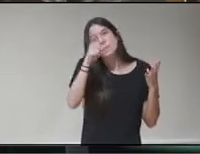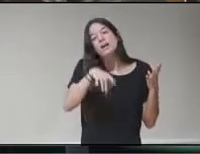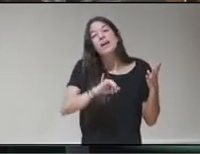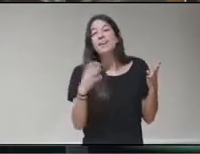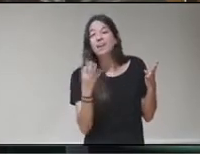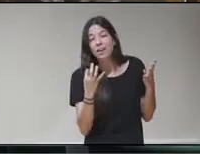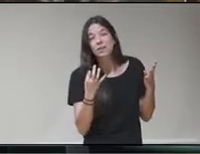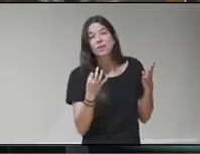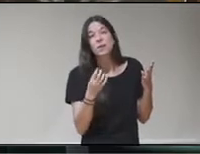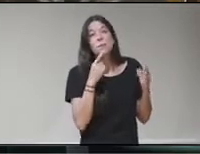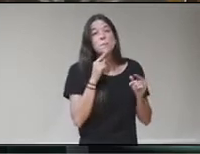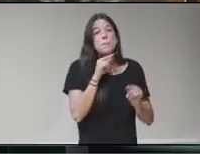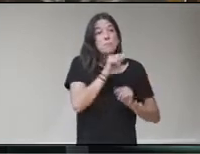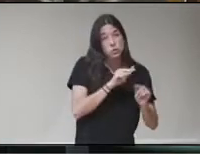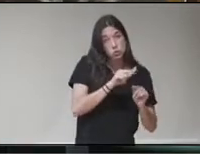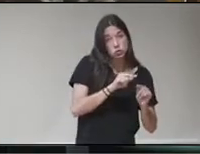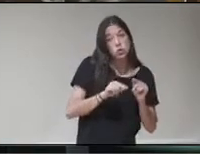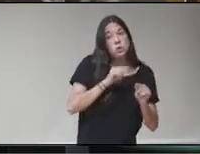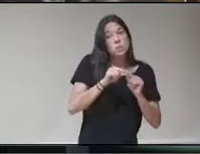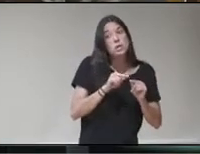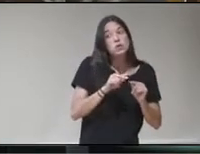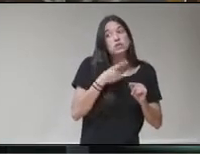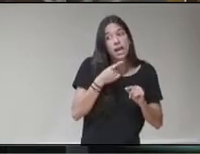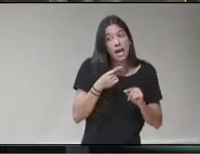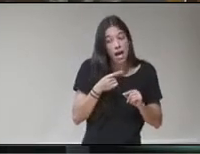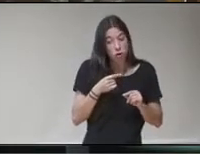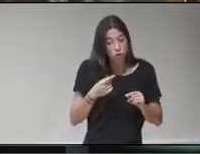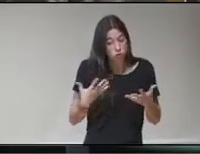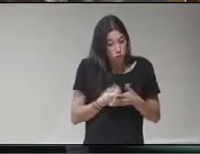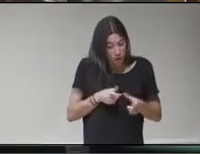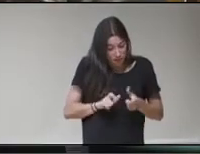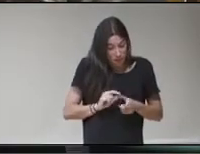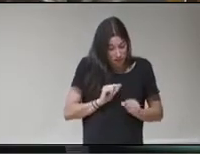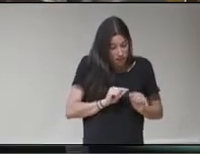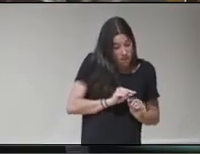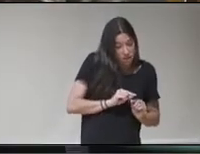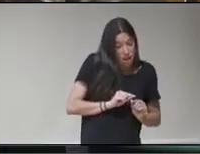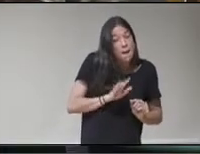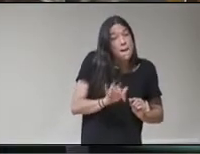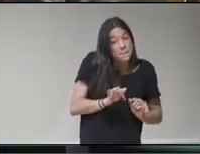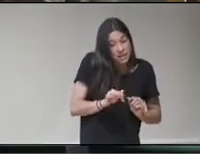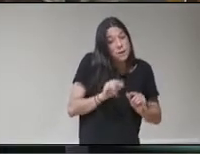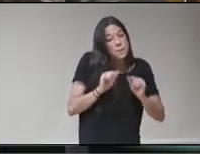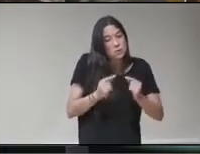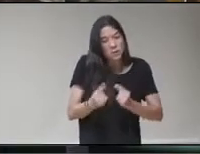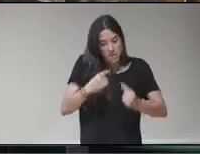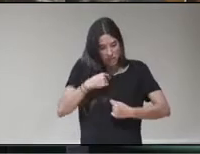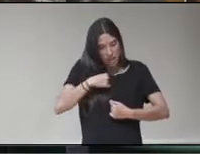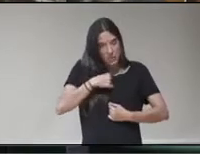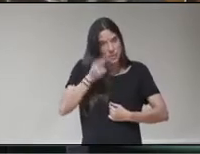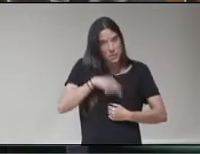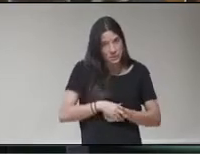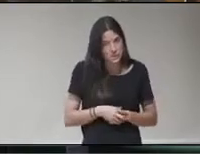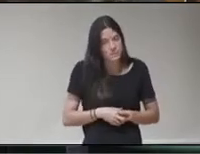también son los virus que infectan a todos esos bichos, más los que infectan a nuestras propias células parietales del